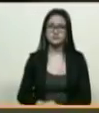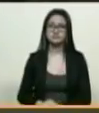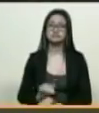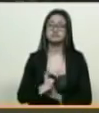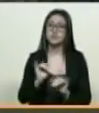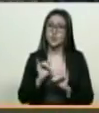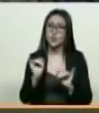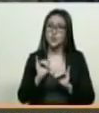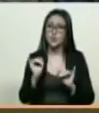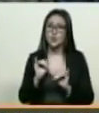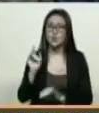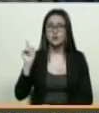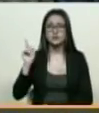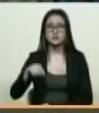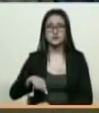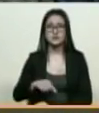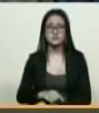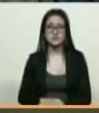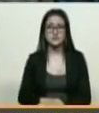también